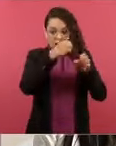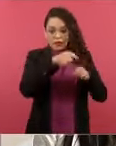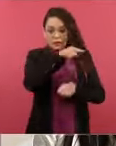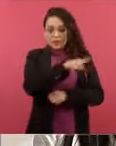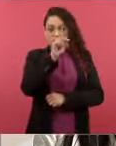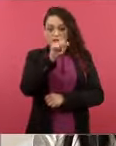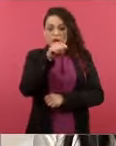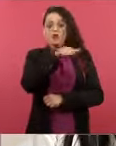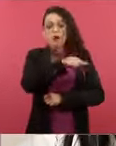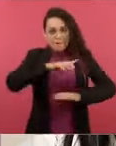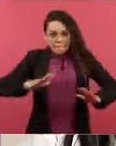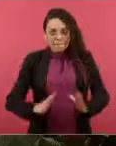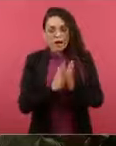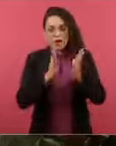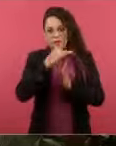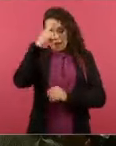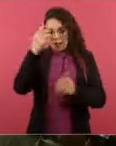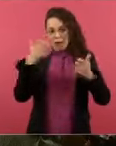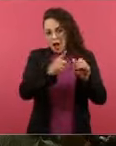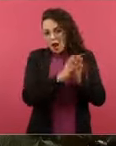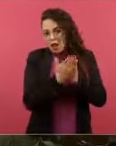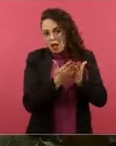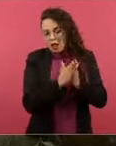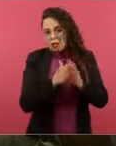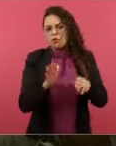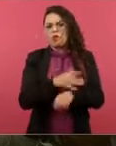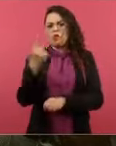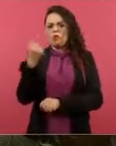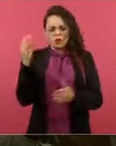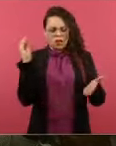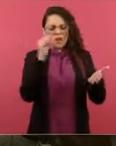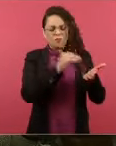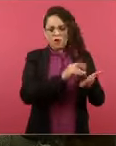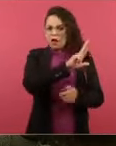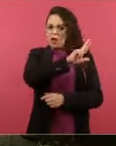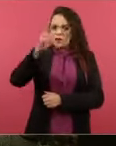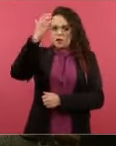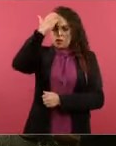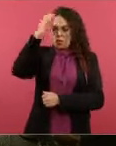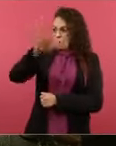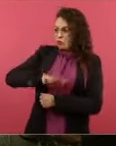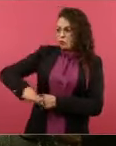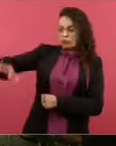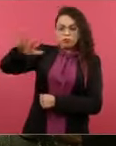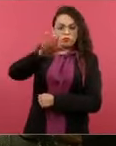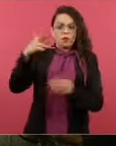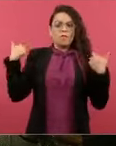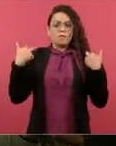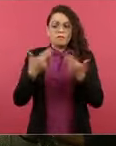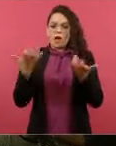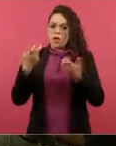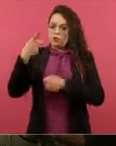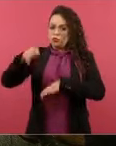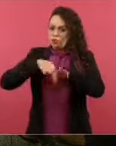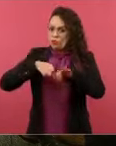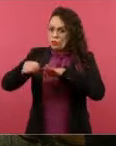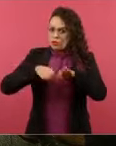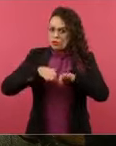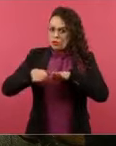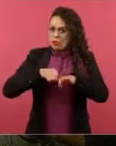participó. Esto como parte de un reconocimiento a la labor docente, de un reconocimiento a la práctica permanente.